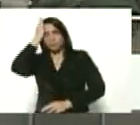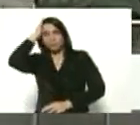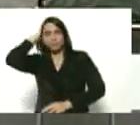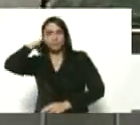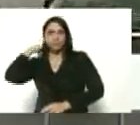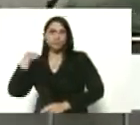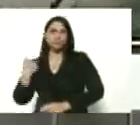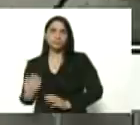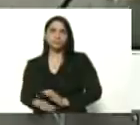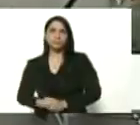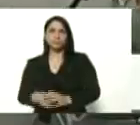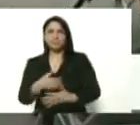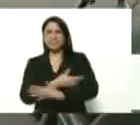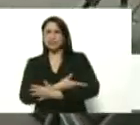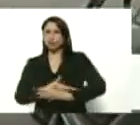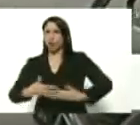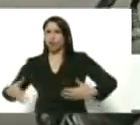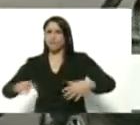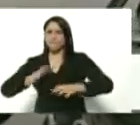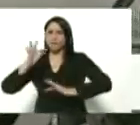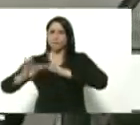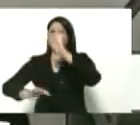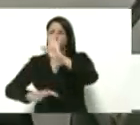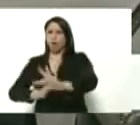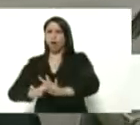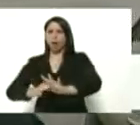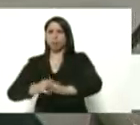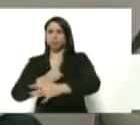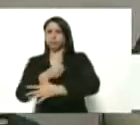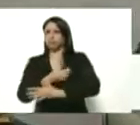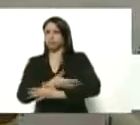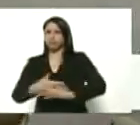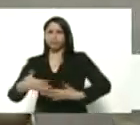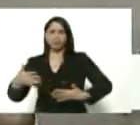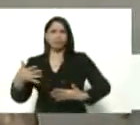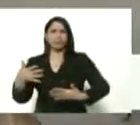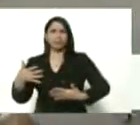Millones de contagiados, miles y miles de muertos.